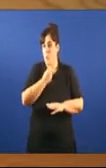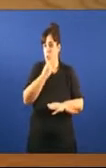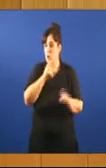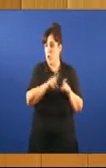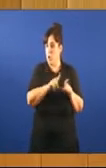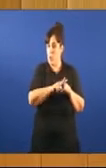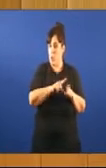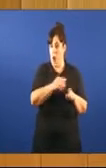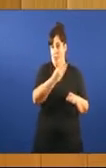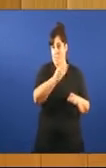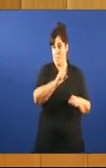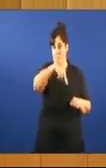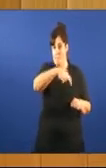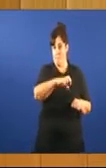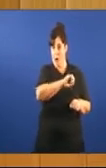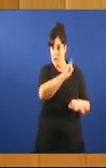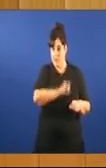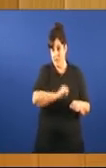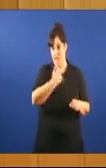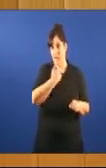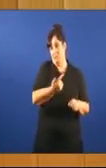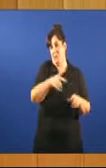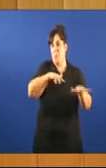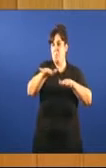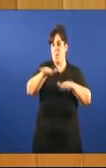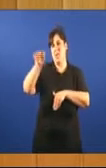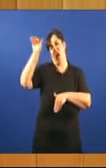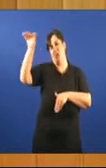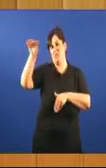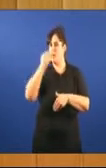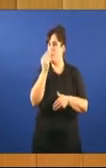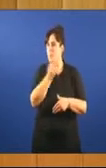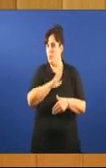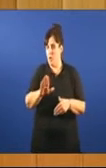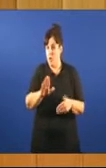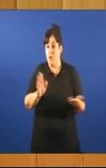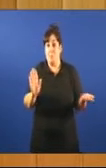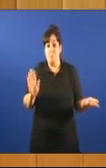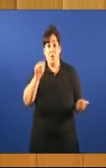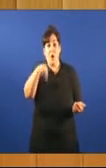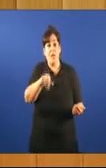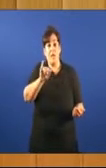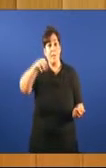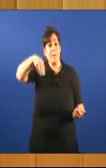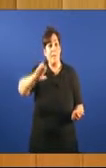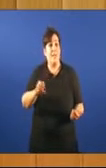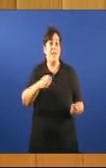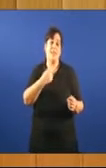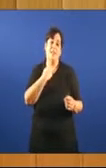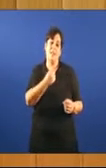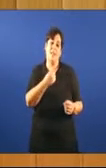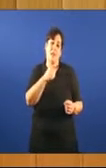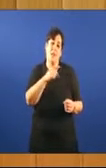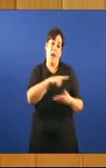que optaron pola mobilidade exterior. Según o INE, Galiza perderá 130.000 habitantes